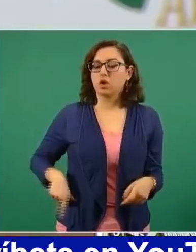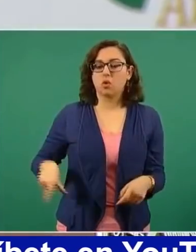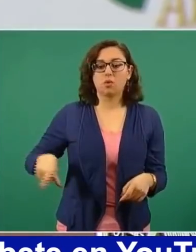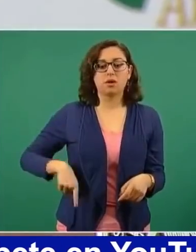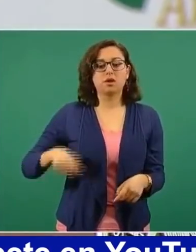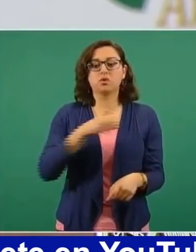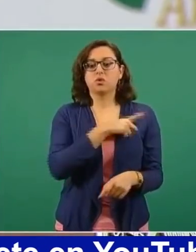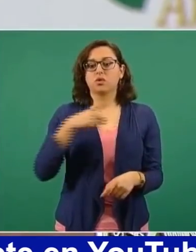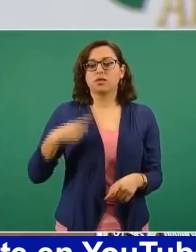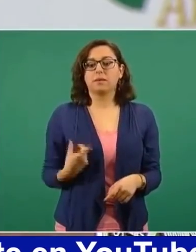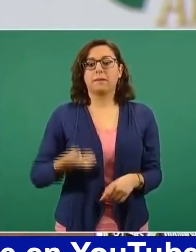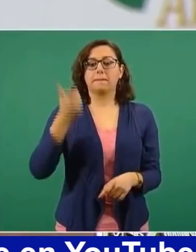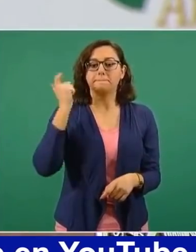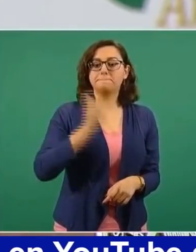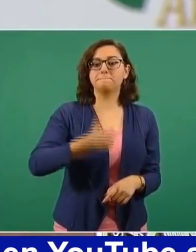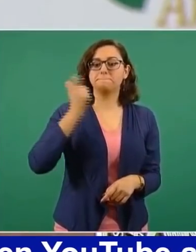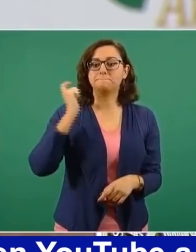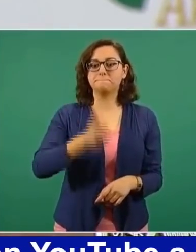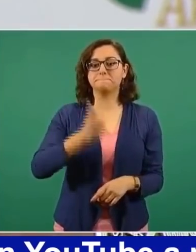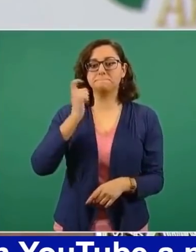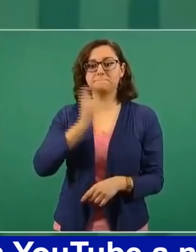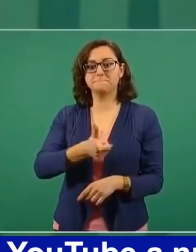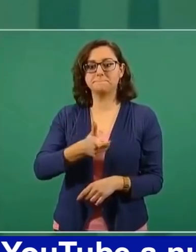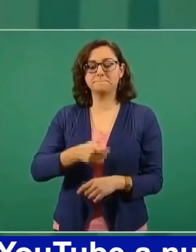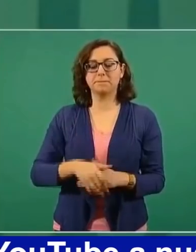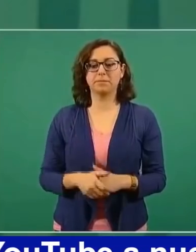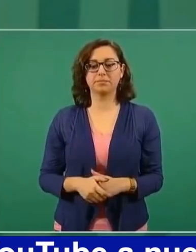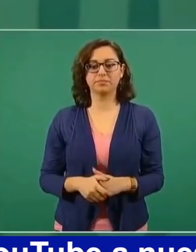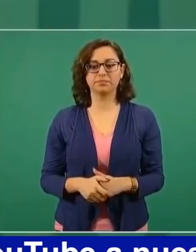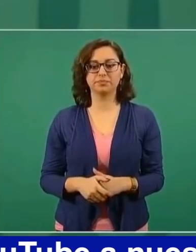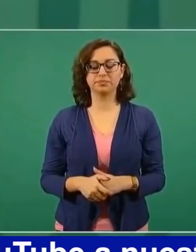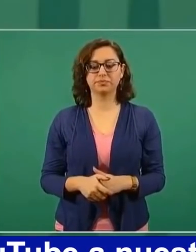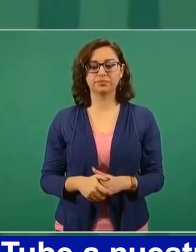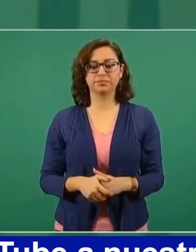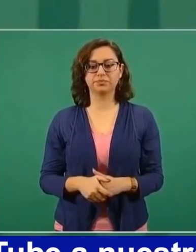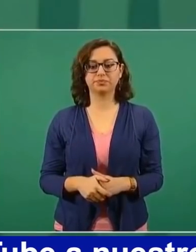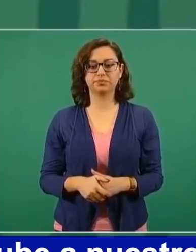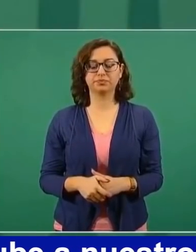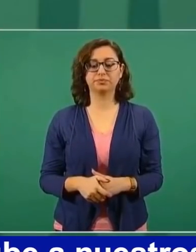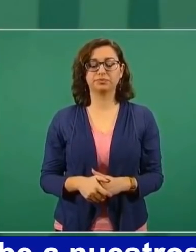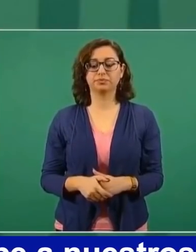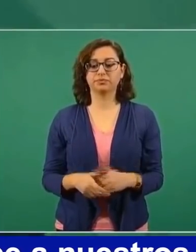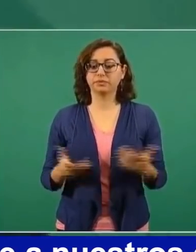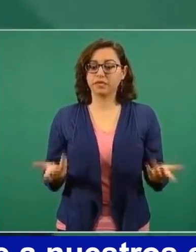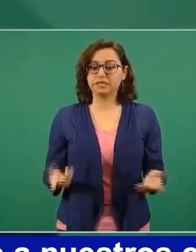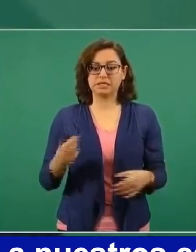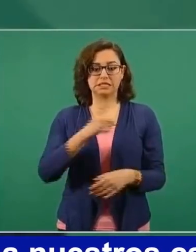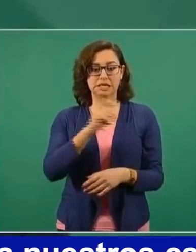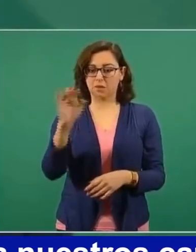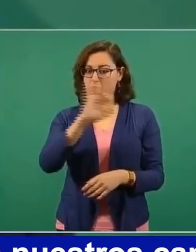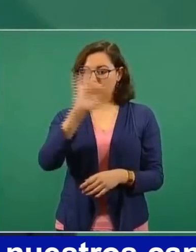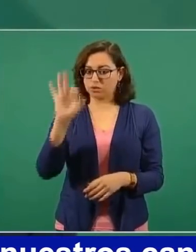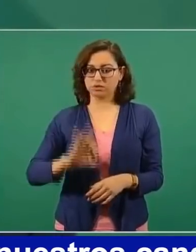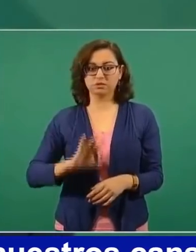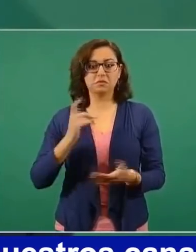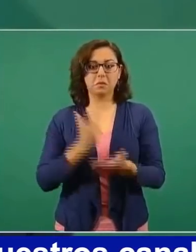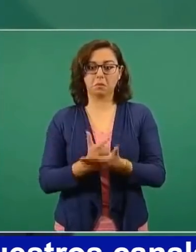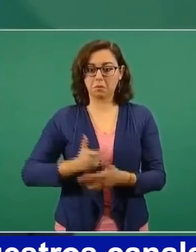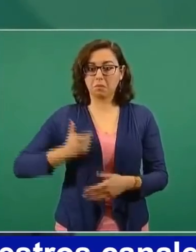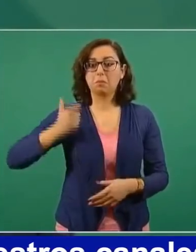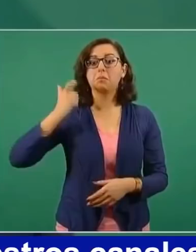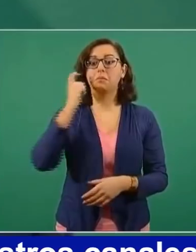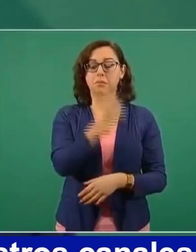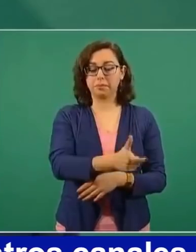llenos de reclusos, de prisioneros. Se pagaba al 100. Es